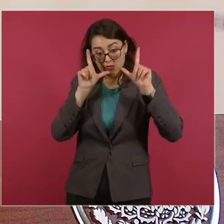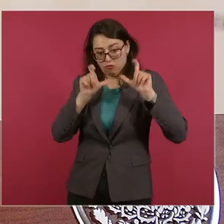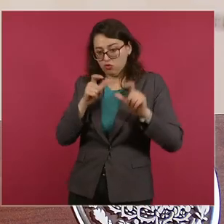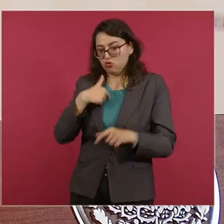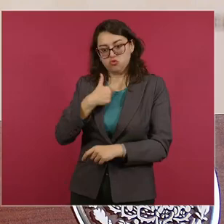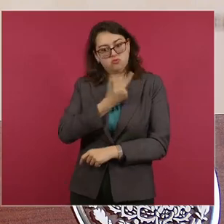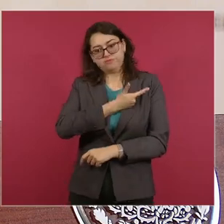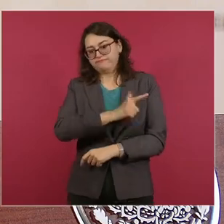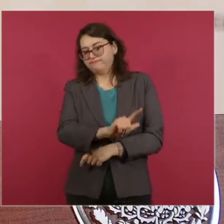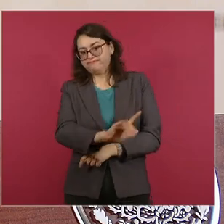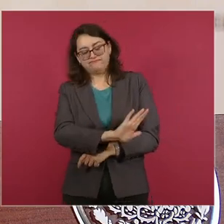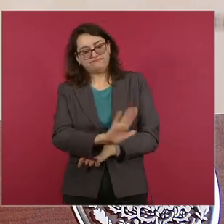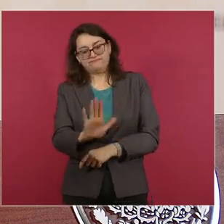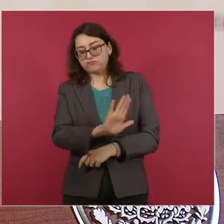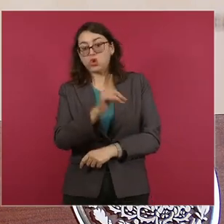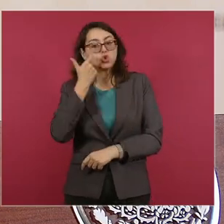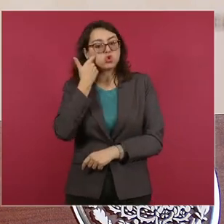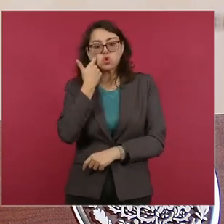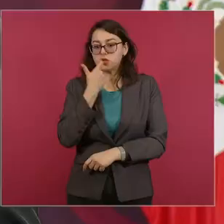o sea no